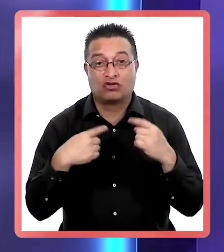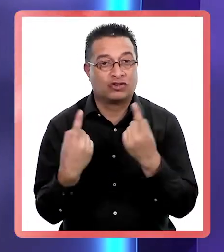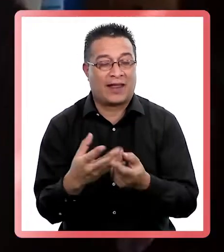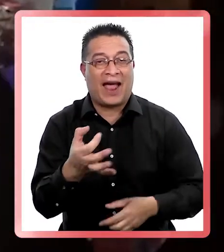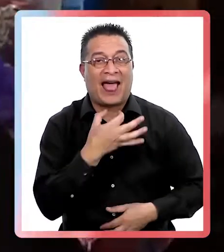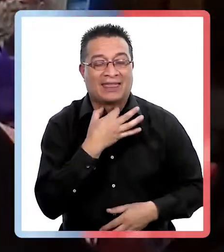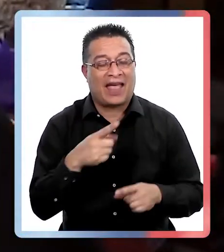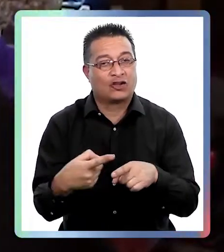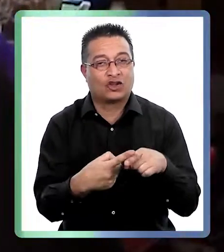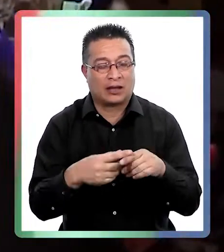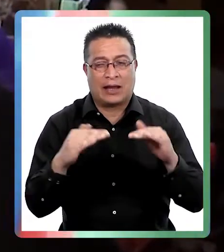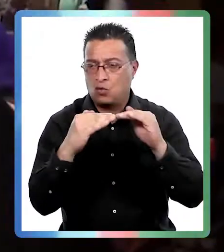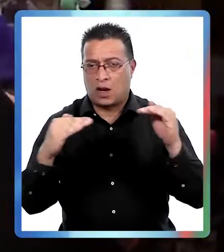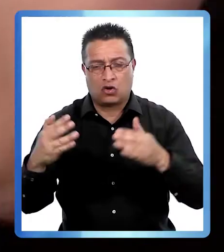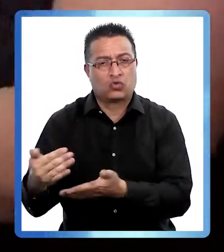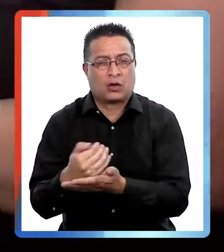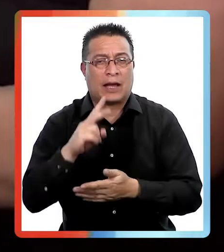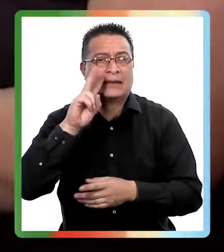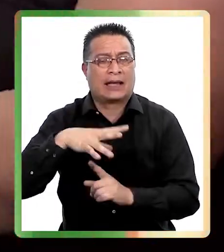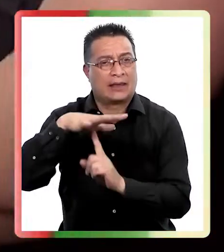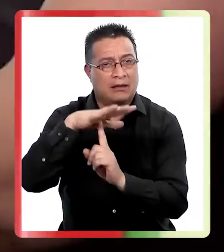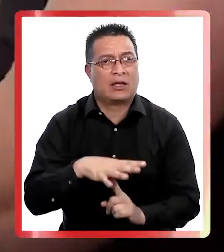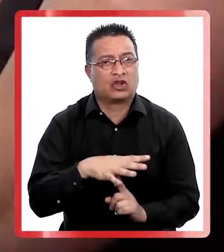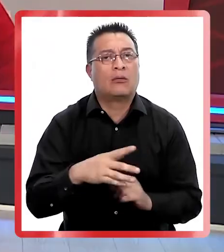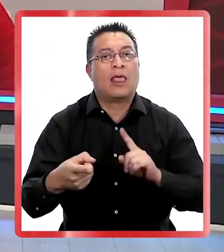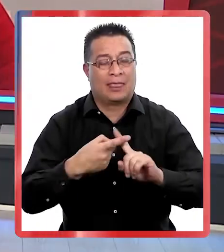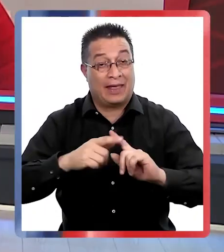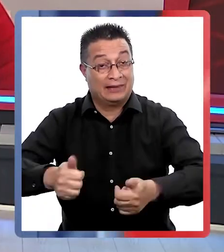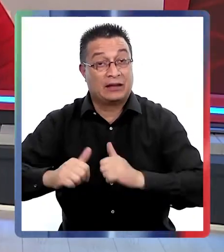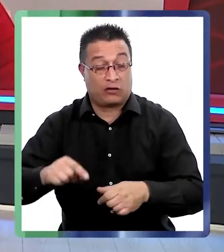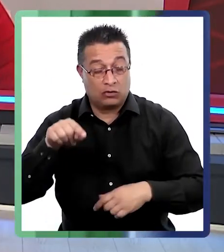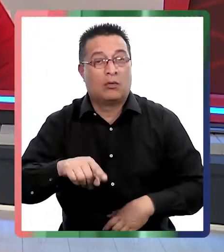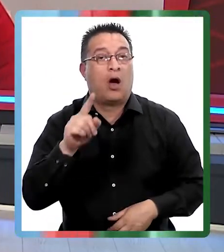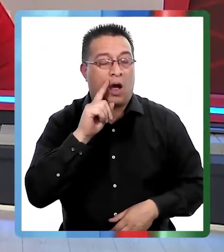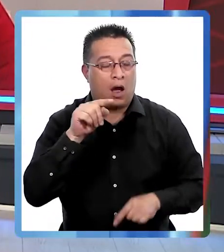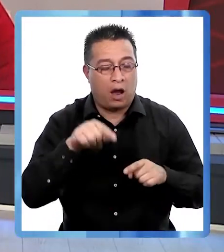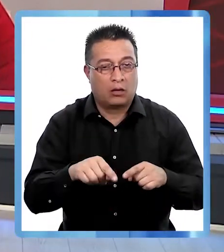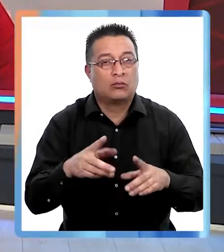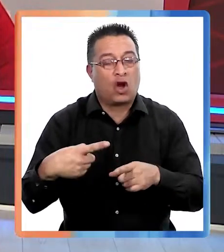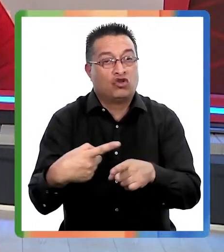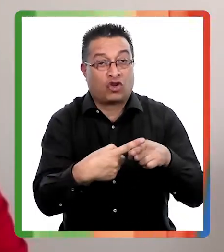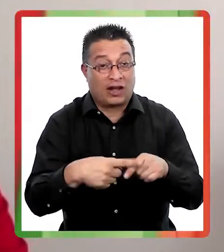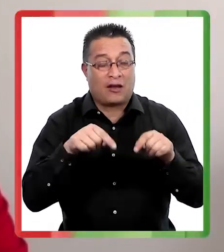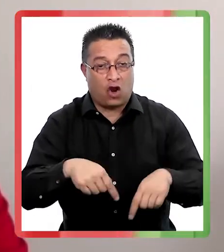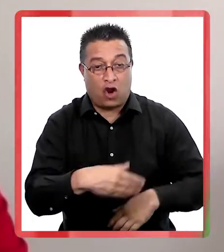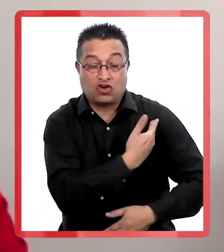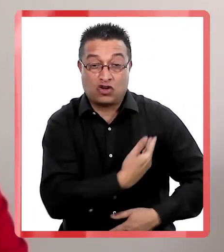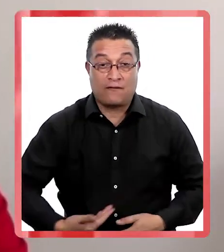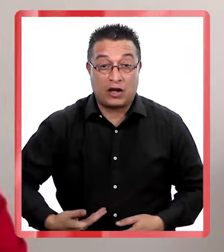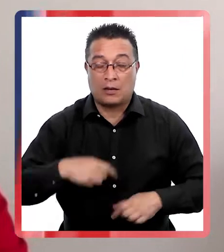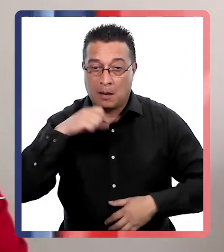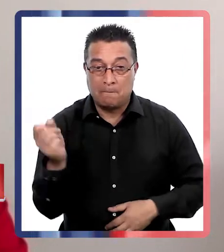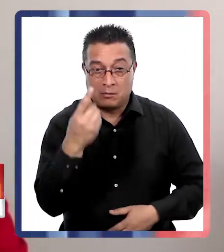garantías sociales. Con equidad salarial, sin discriminación, desafíos que hemos tenido pendientes harto tiempo como sociedad, pero que hoy día como gobierno